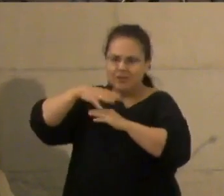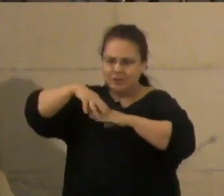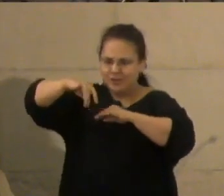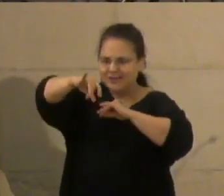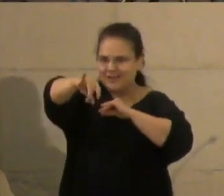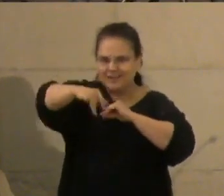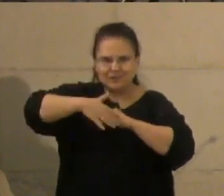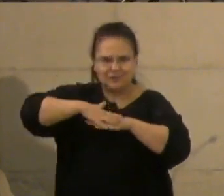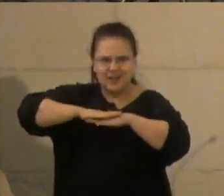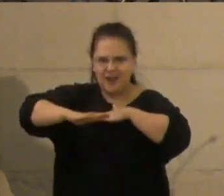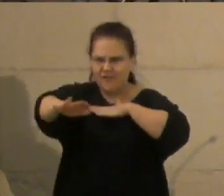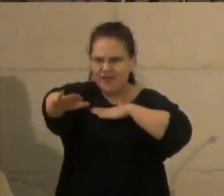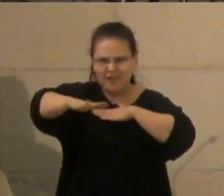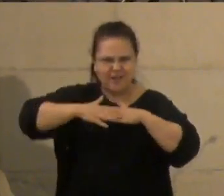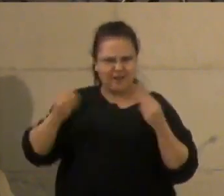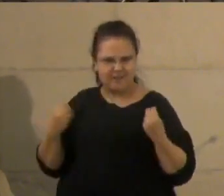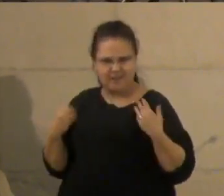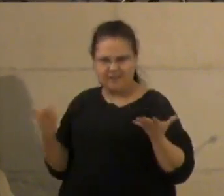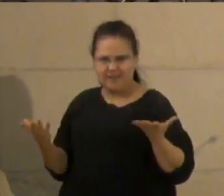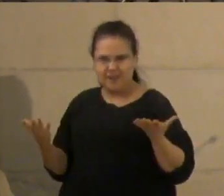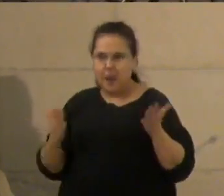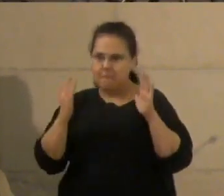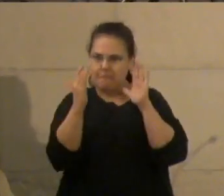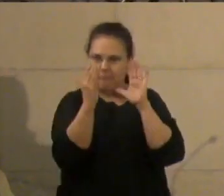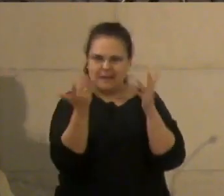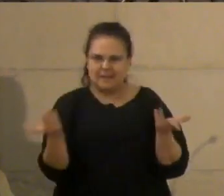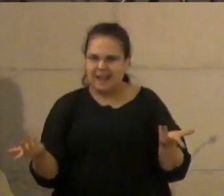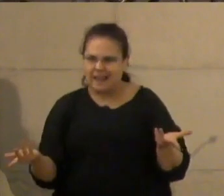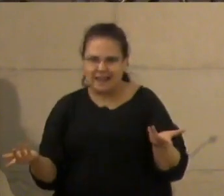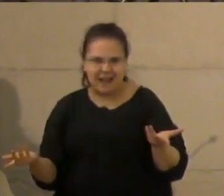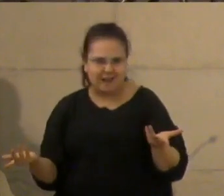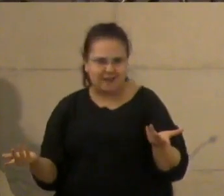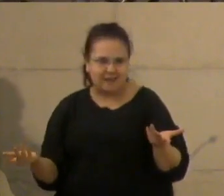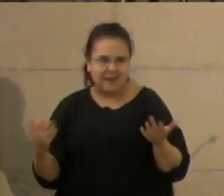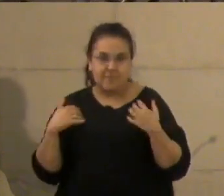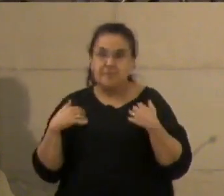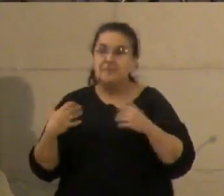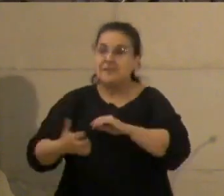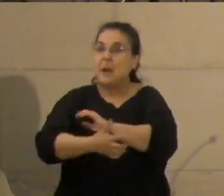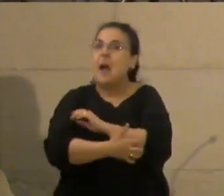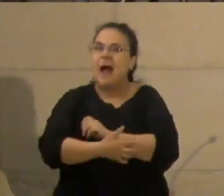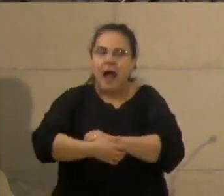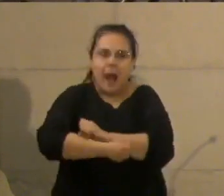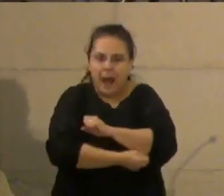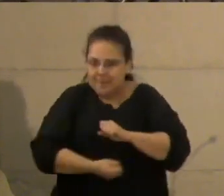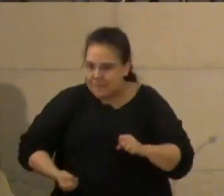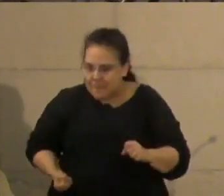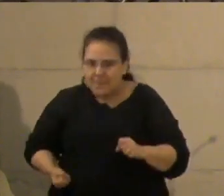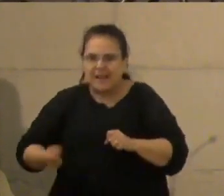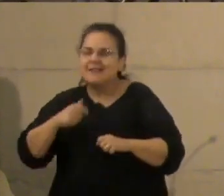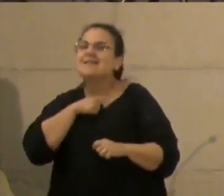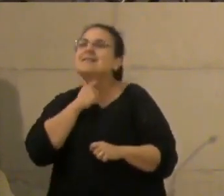vida, ofrece una presencia en todos los que tienen hambre y sed de la palabra de Dios y la